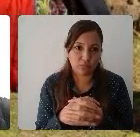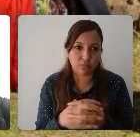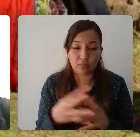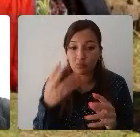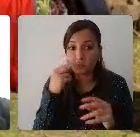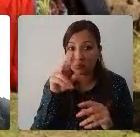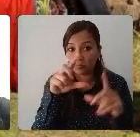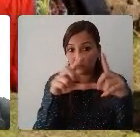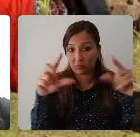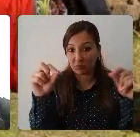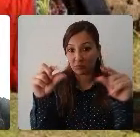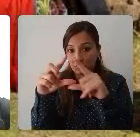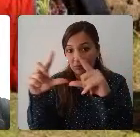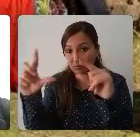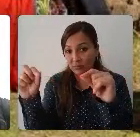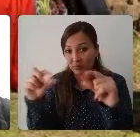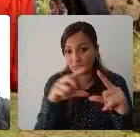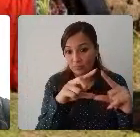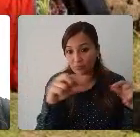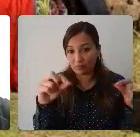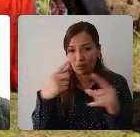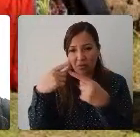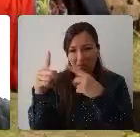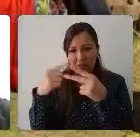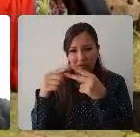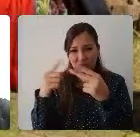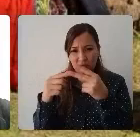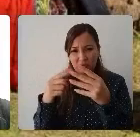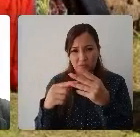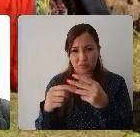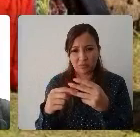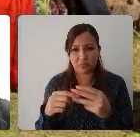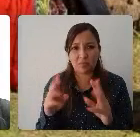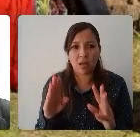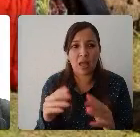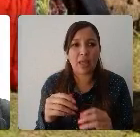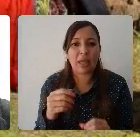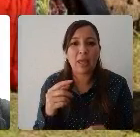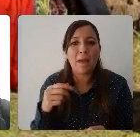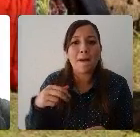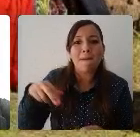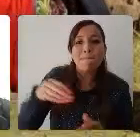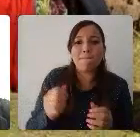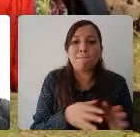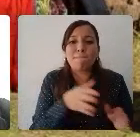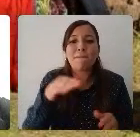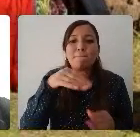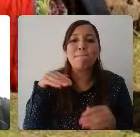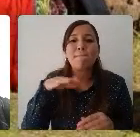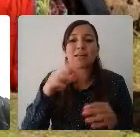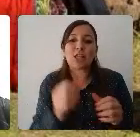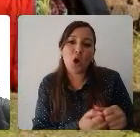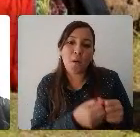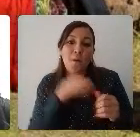Las actividades son innumerables que se pueden desarrollar. Desde ya hay actividades de paseos en canoa, paseos en